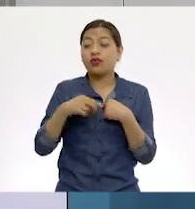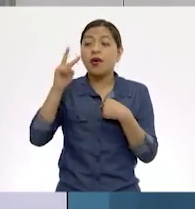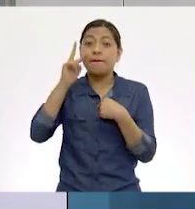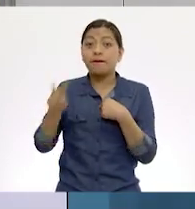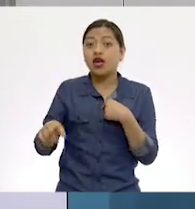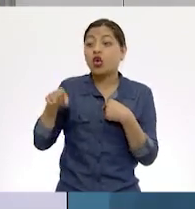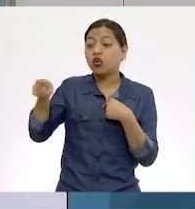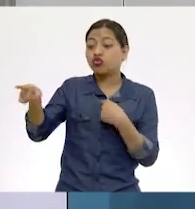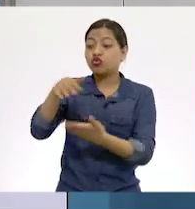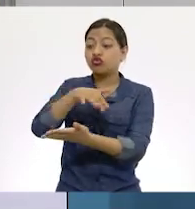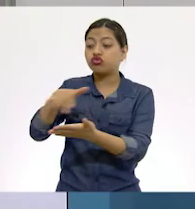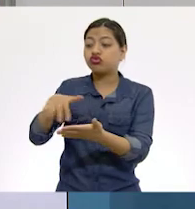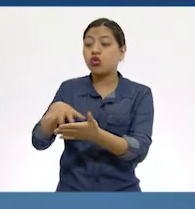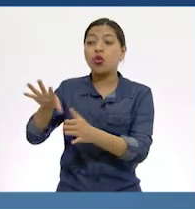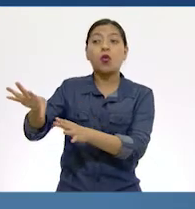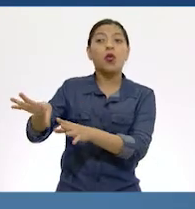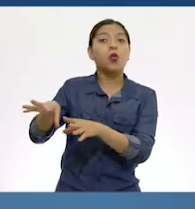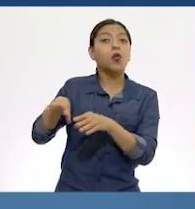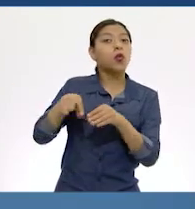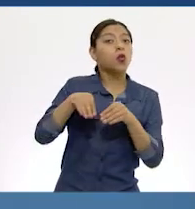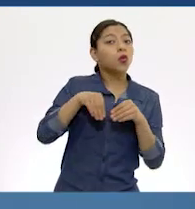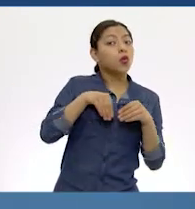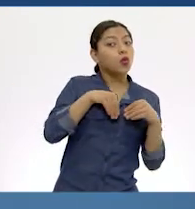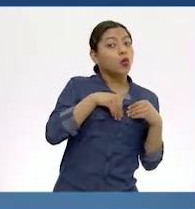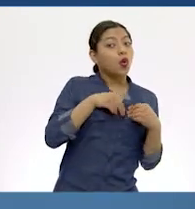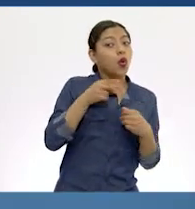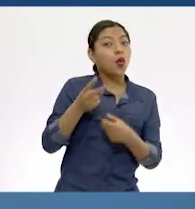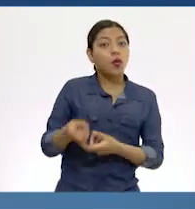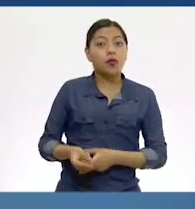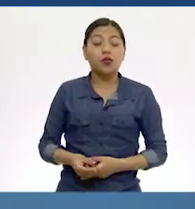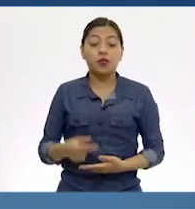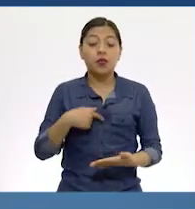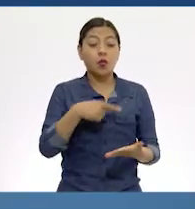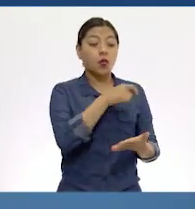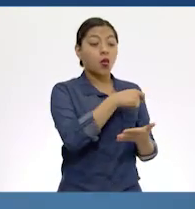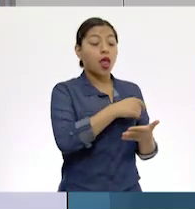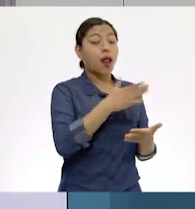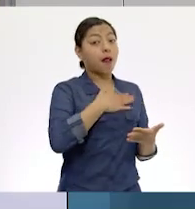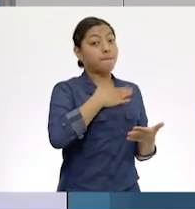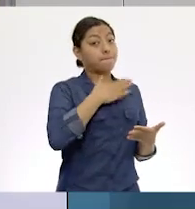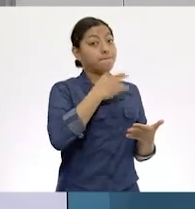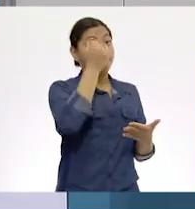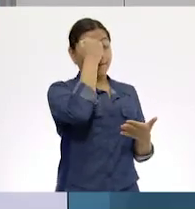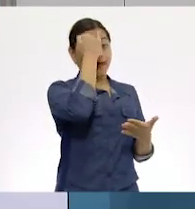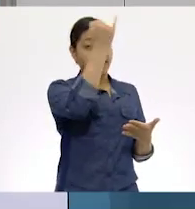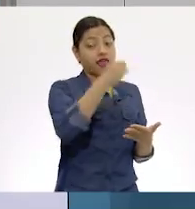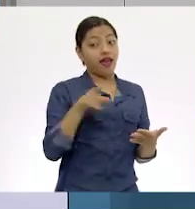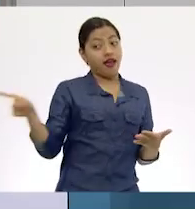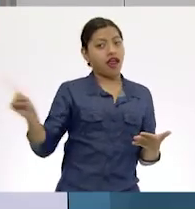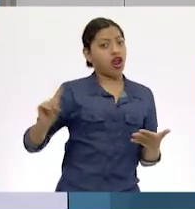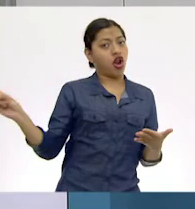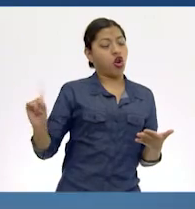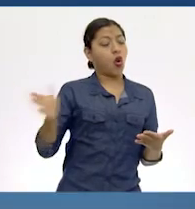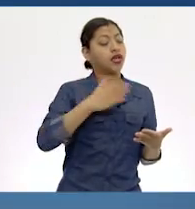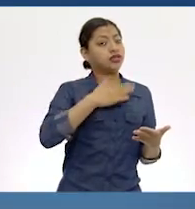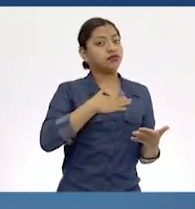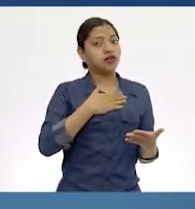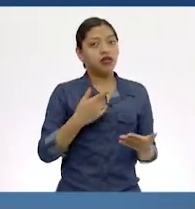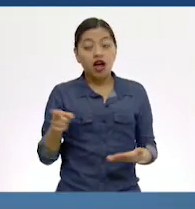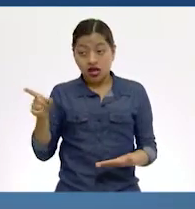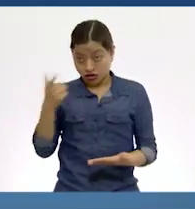tu texto de Rincón Colorado y yo las pusiera en mi texto como si fueran mías sin darte ningún crédito?